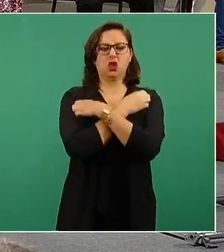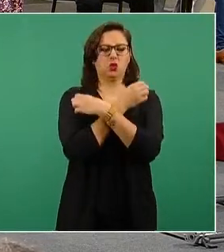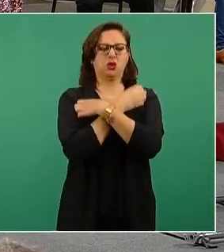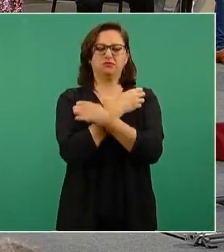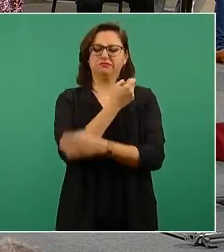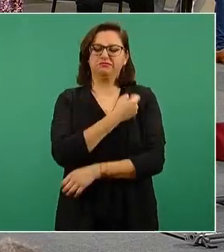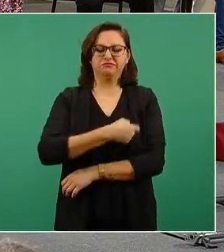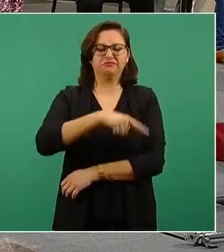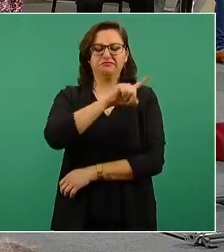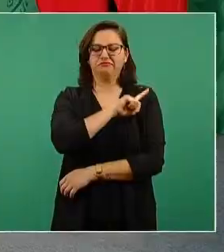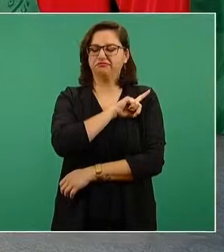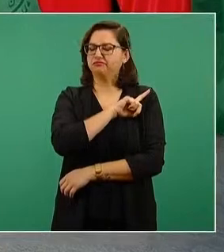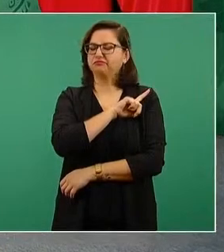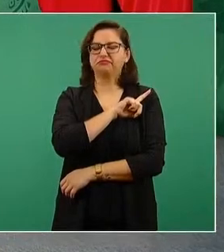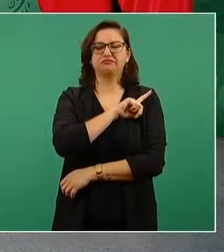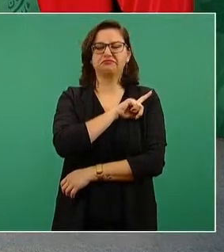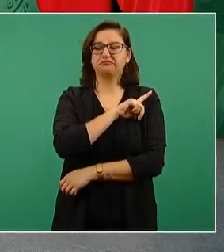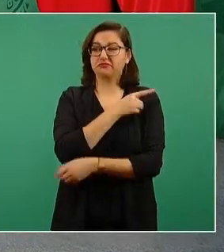salud